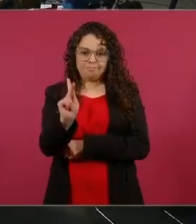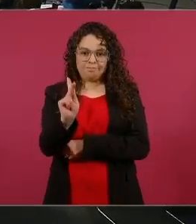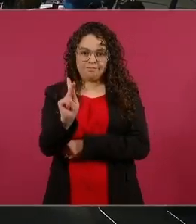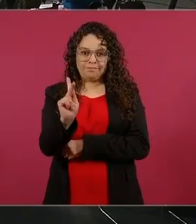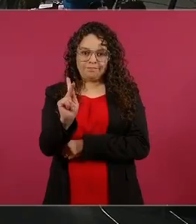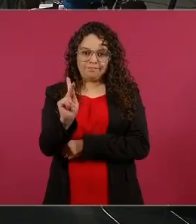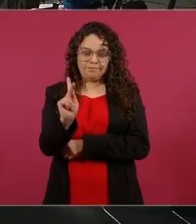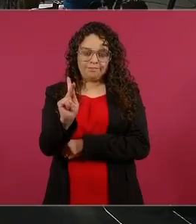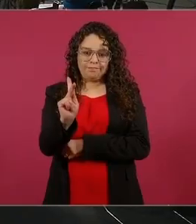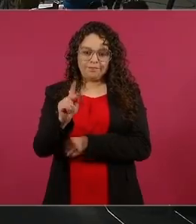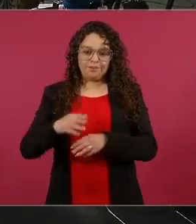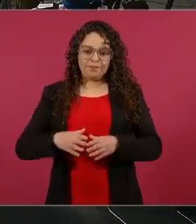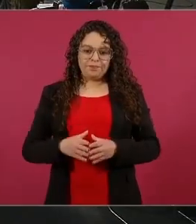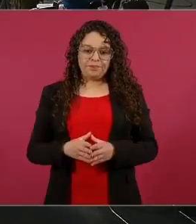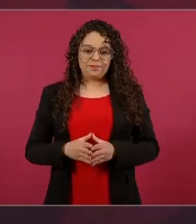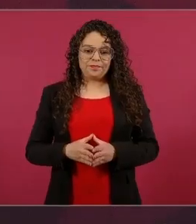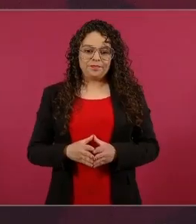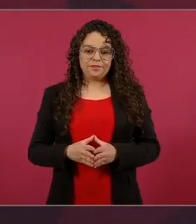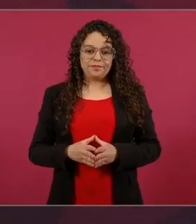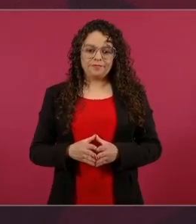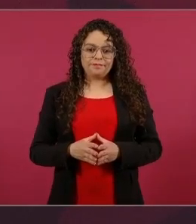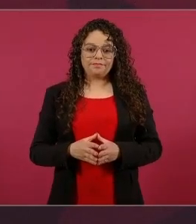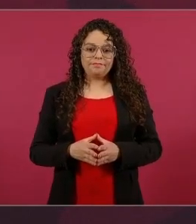paciencia ust